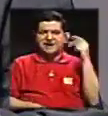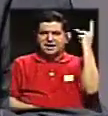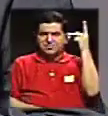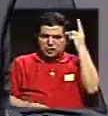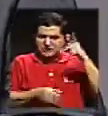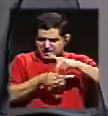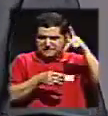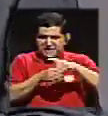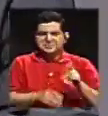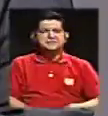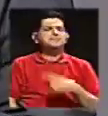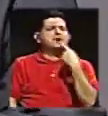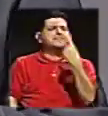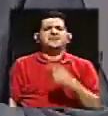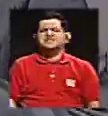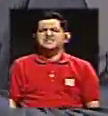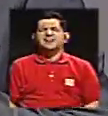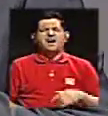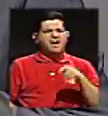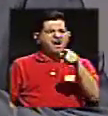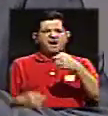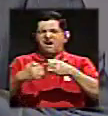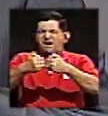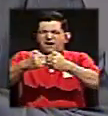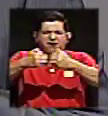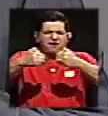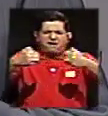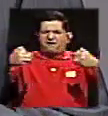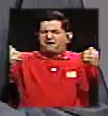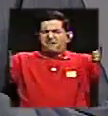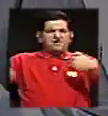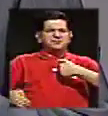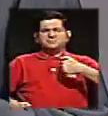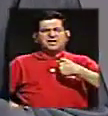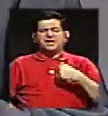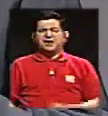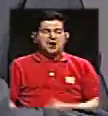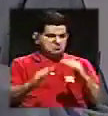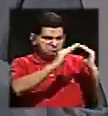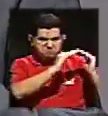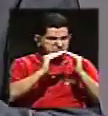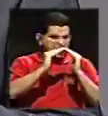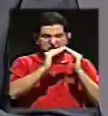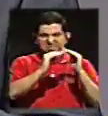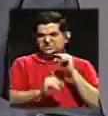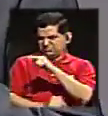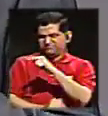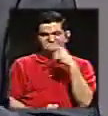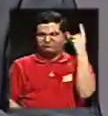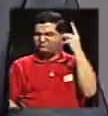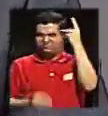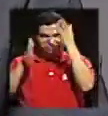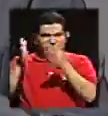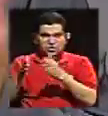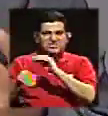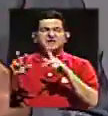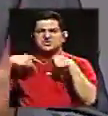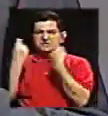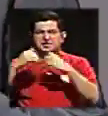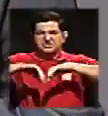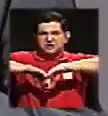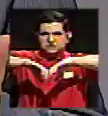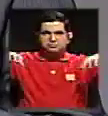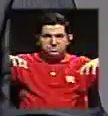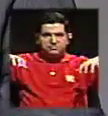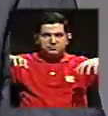preocupación por el distanciamiento que que ha habido de la población hacia los políticos y hacia los partidos pero